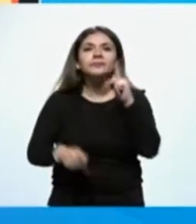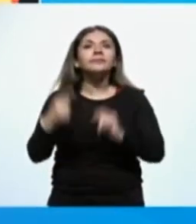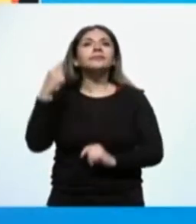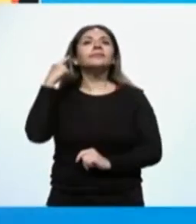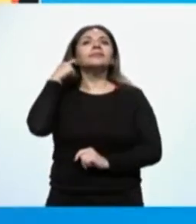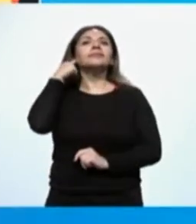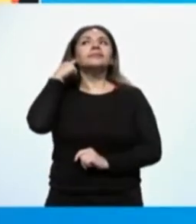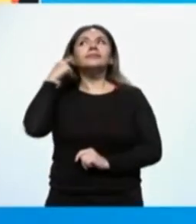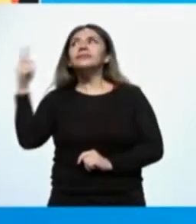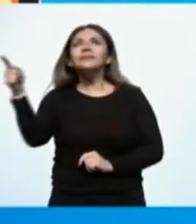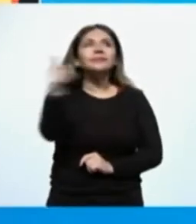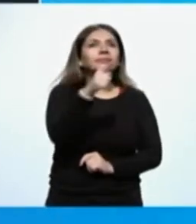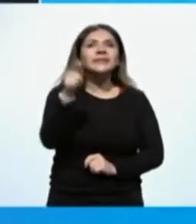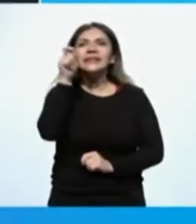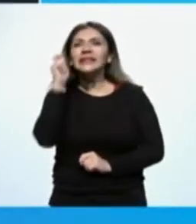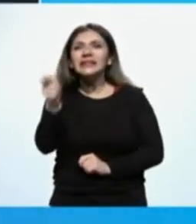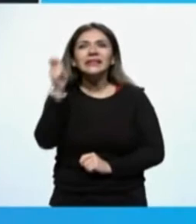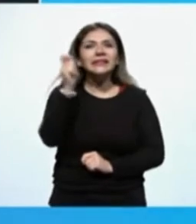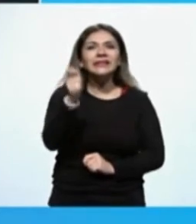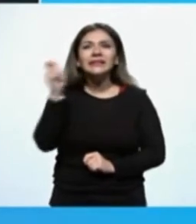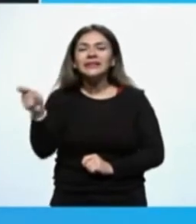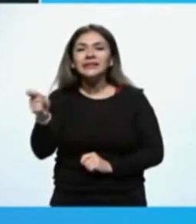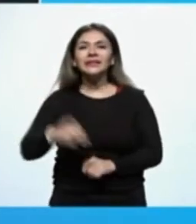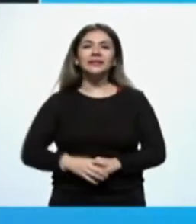Pero he escuchado un ruido.